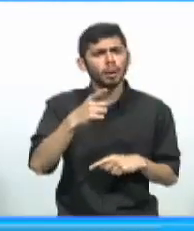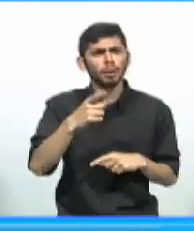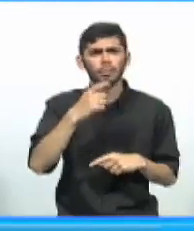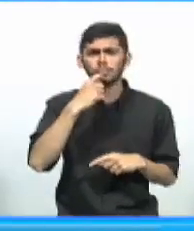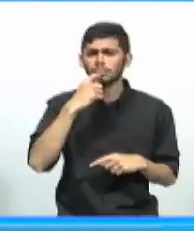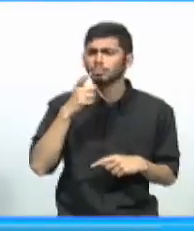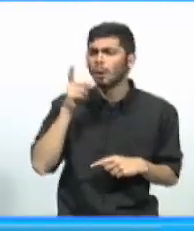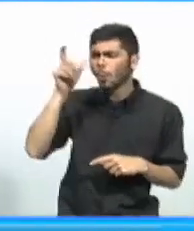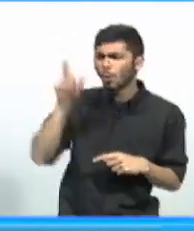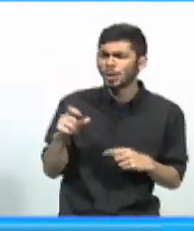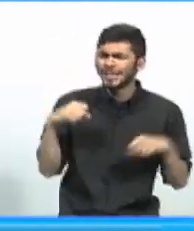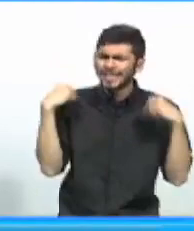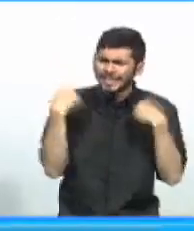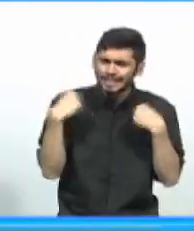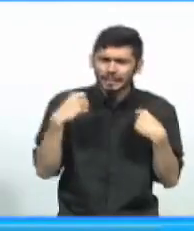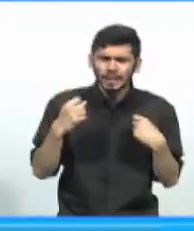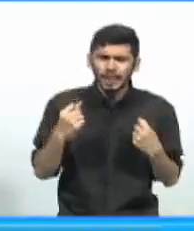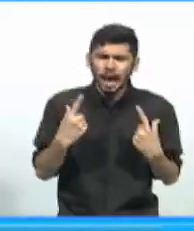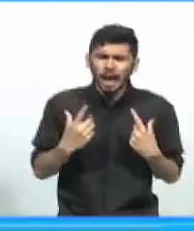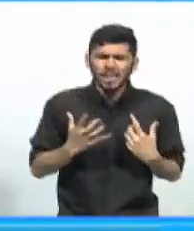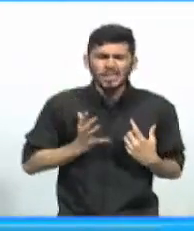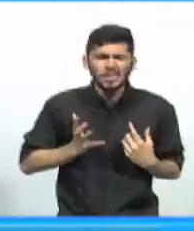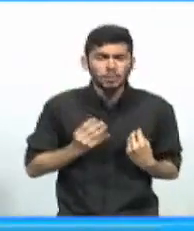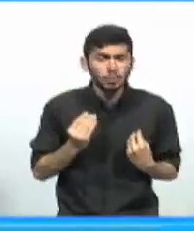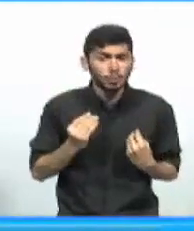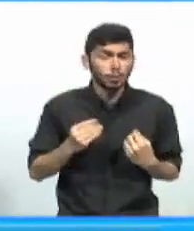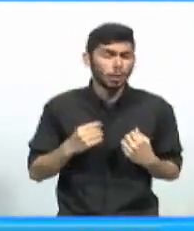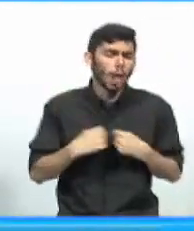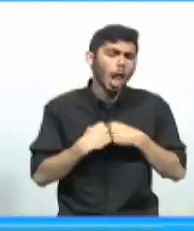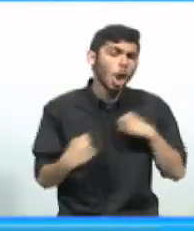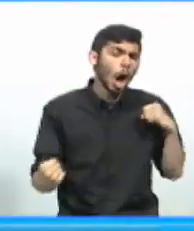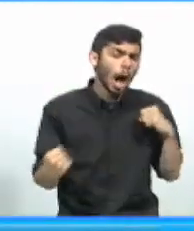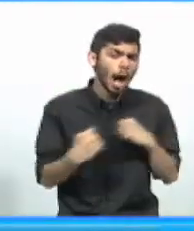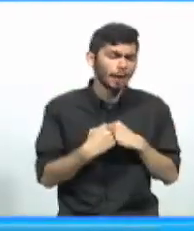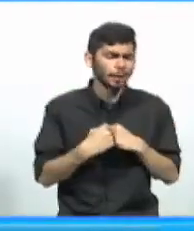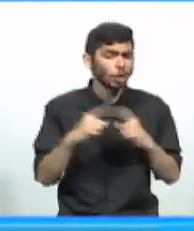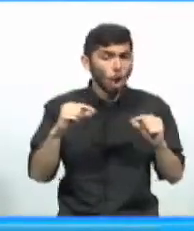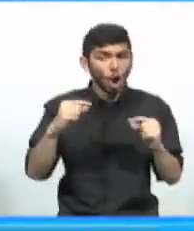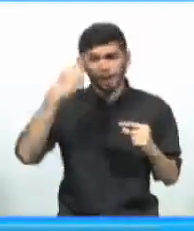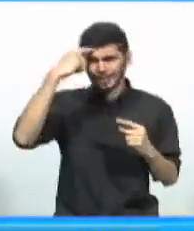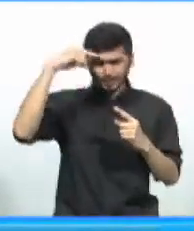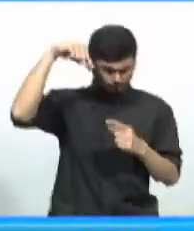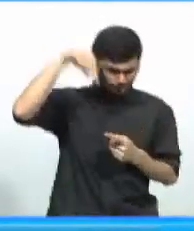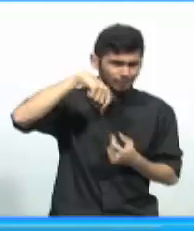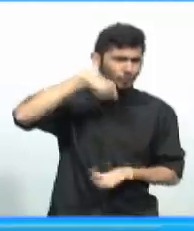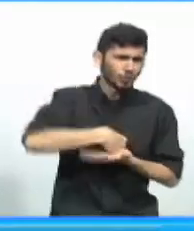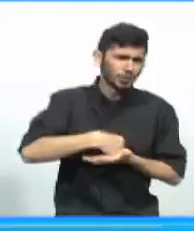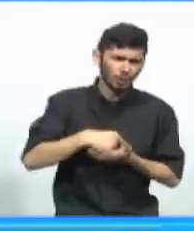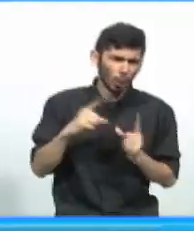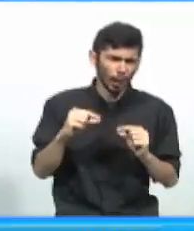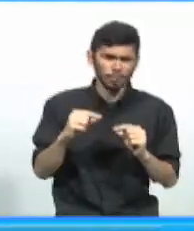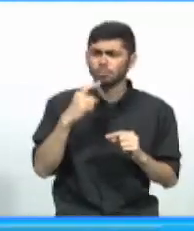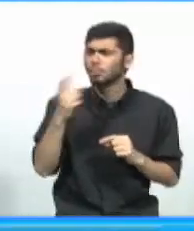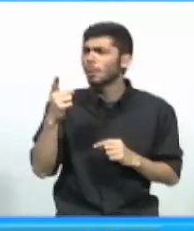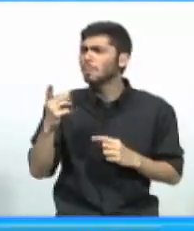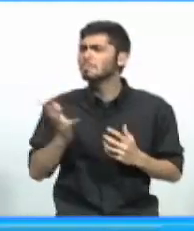la parte que te causa más terror? El hongar. Los dolores de la punta de la cabeza hasta la punta de los pies. ¿A quién le tenés más miedo? ¿A